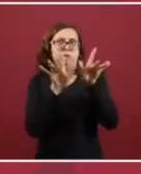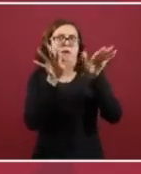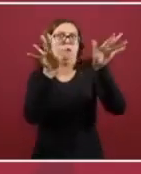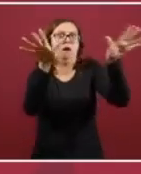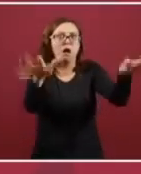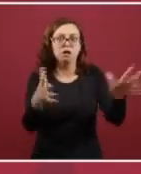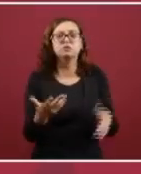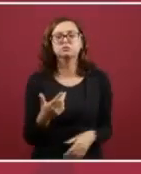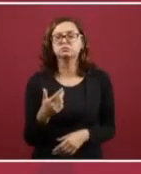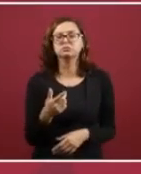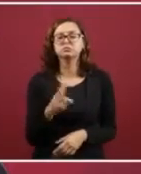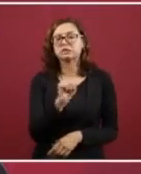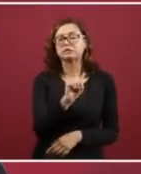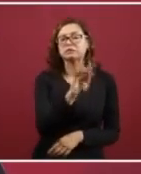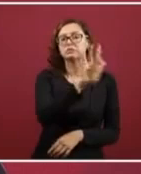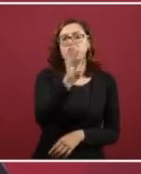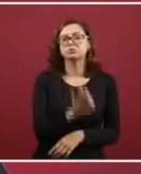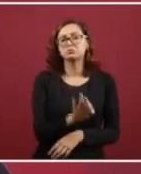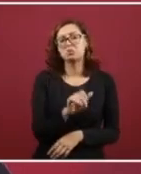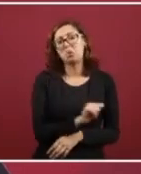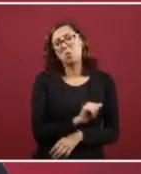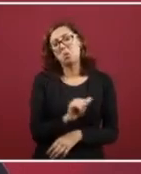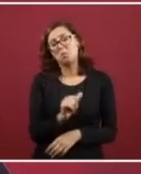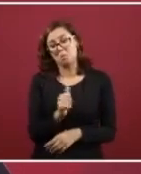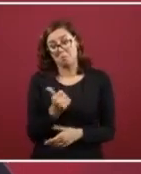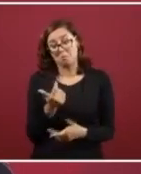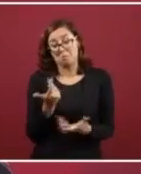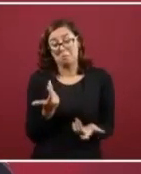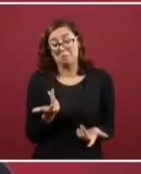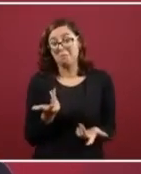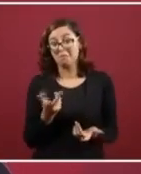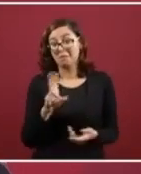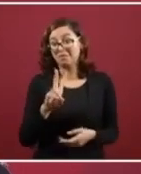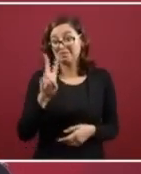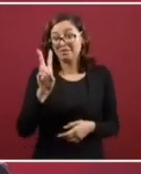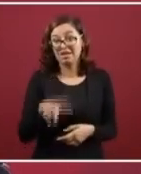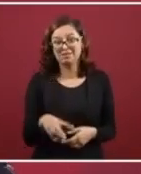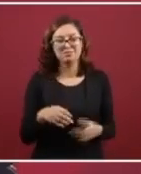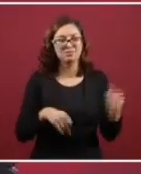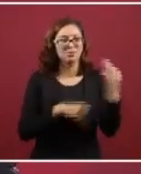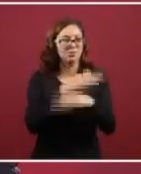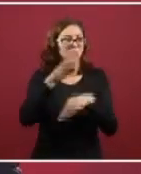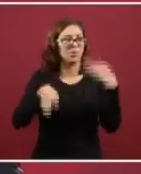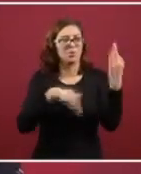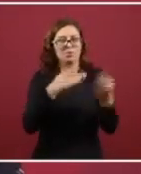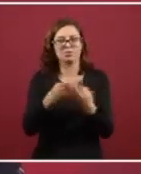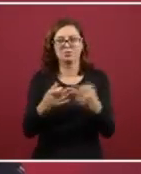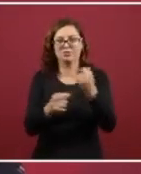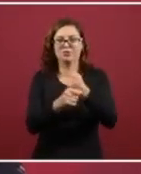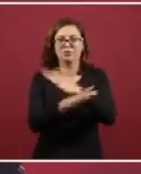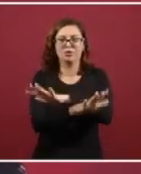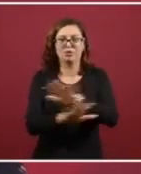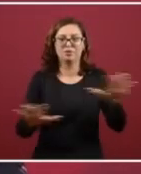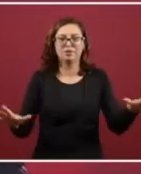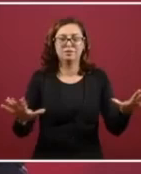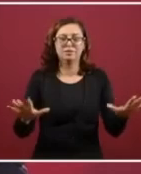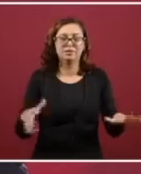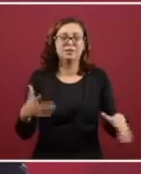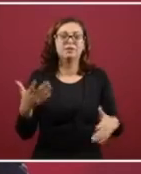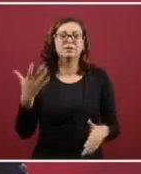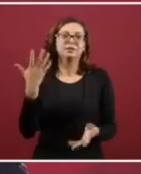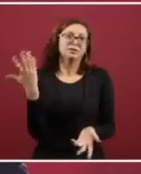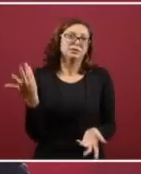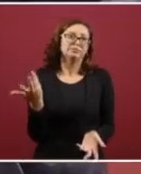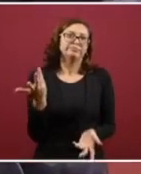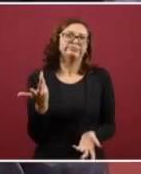El presidente Andrés Manuel López Obrador dijo que en este tema lo que hace falta es información. Por eso